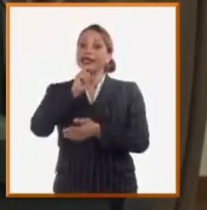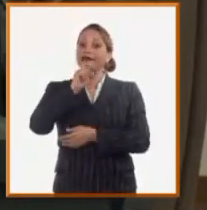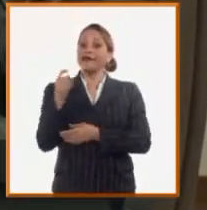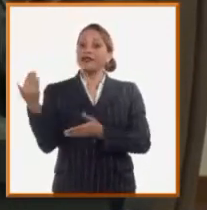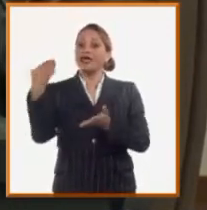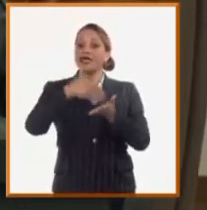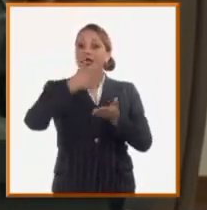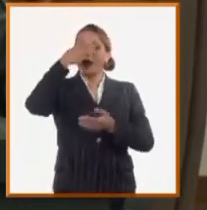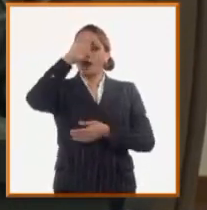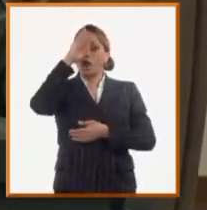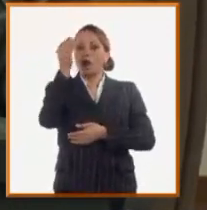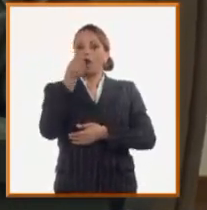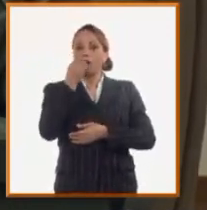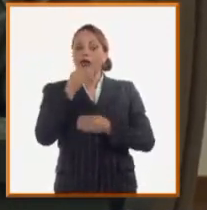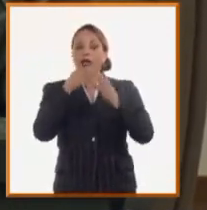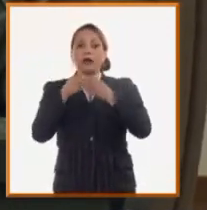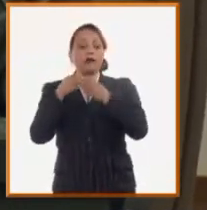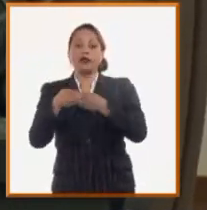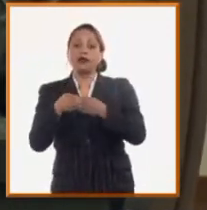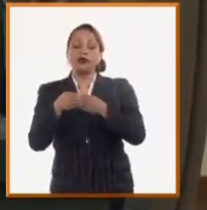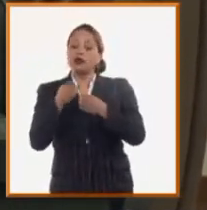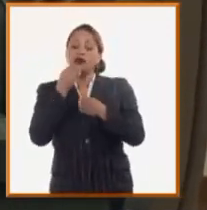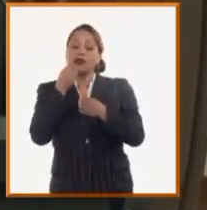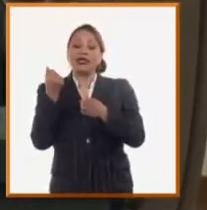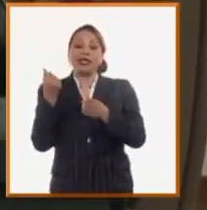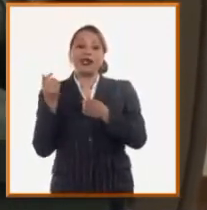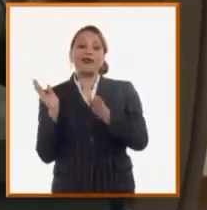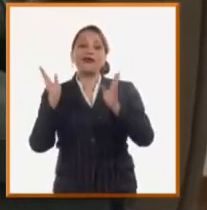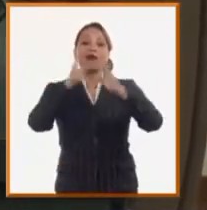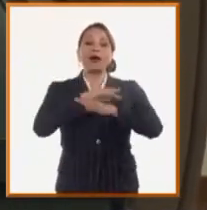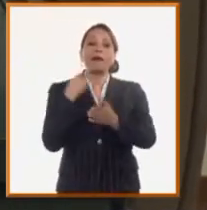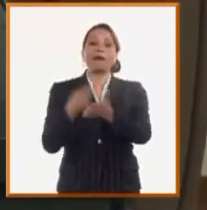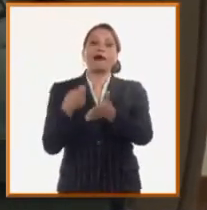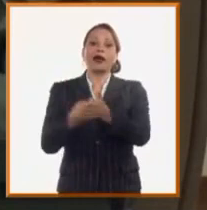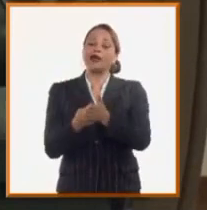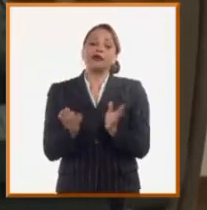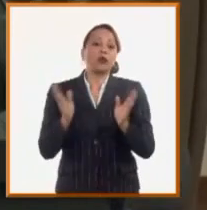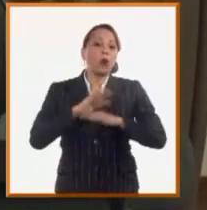país con alimentos en nuestros puertos y no hemos tenido el dinero para poder pagarlo.